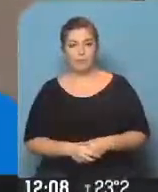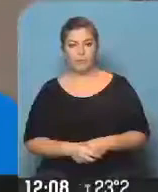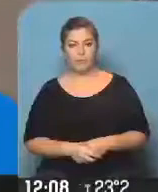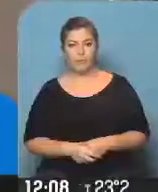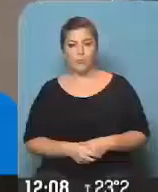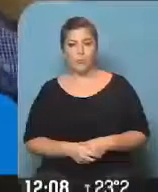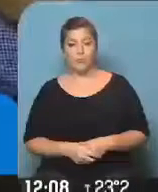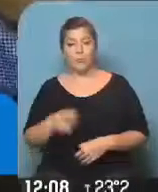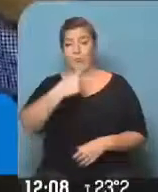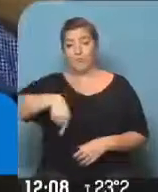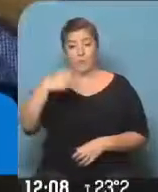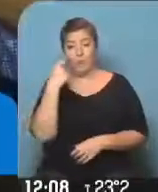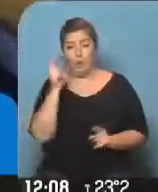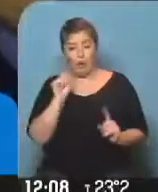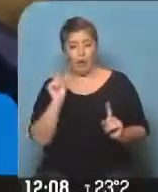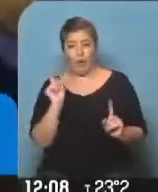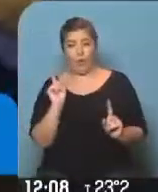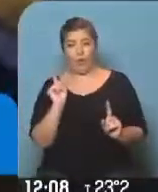Y no nos conocen a nosotros.